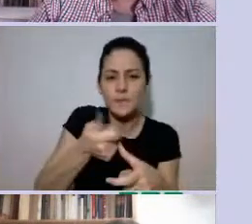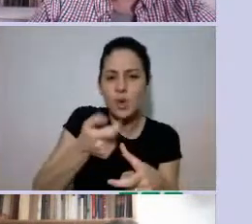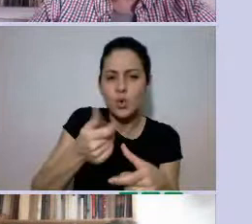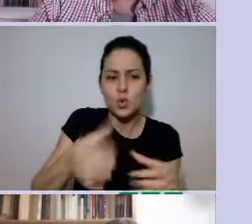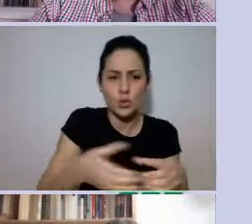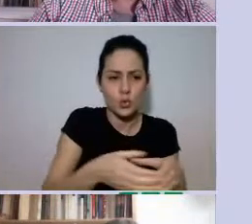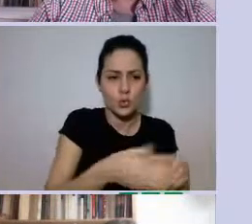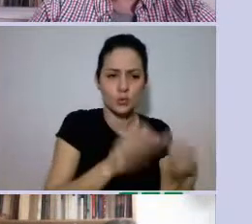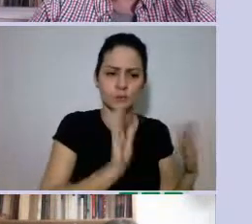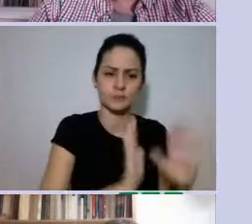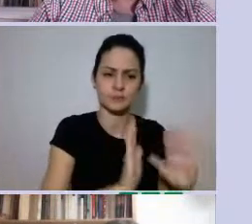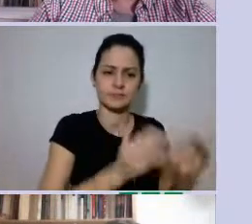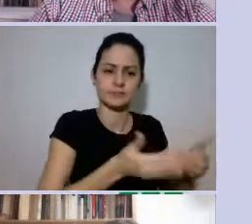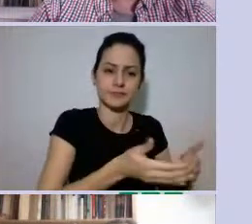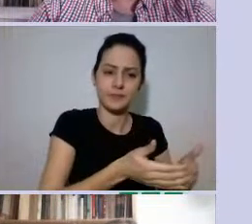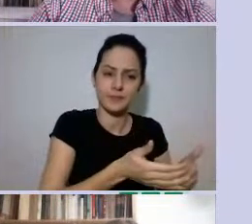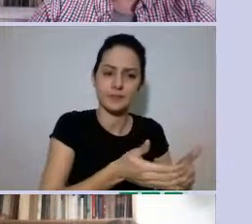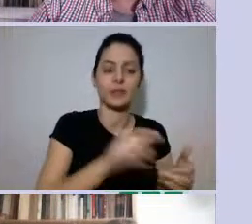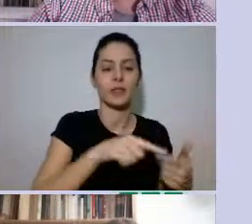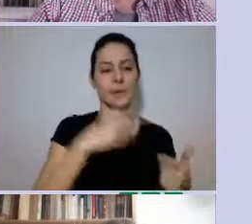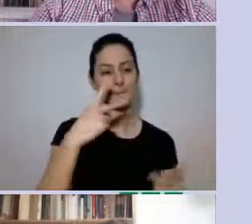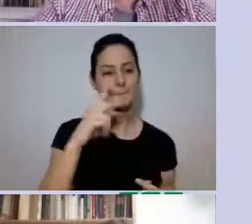están amamantando, y el pulque,